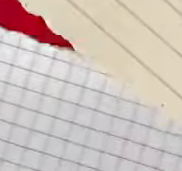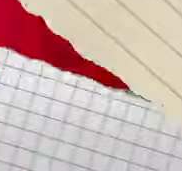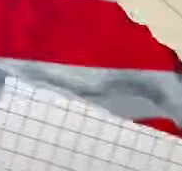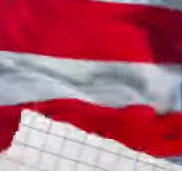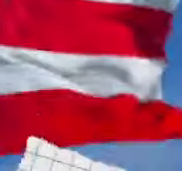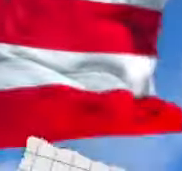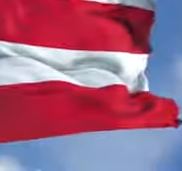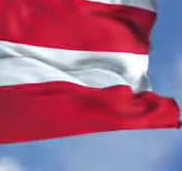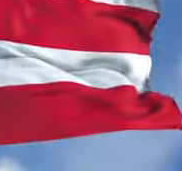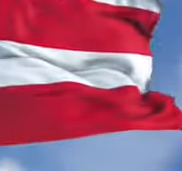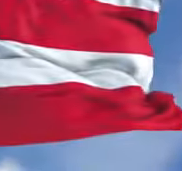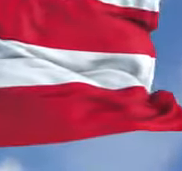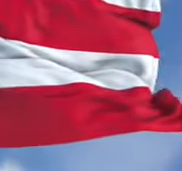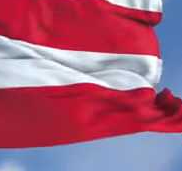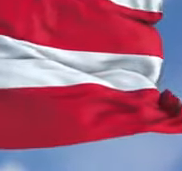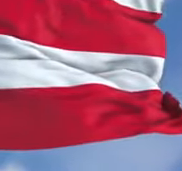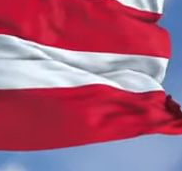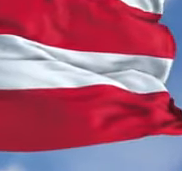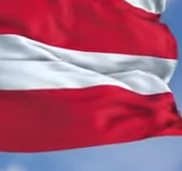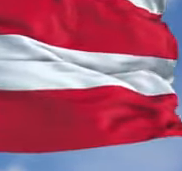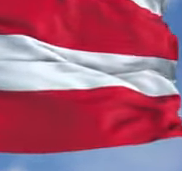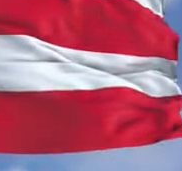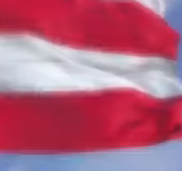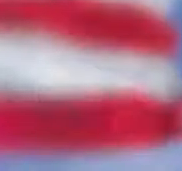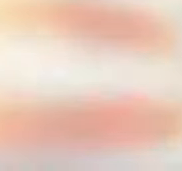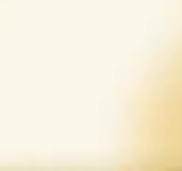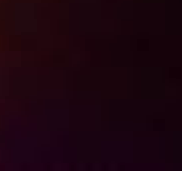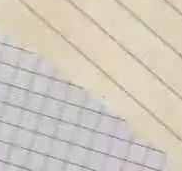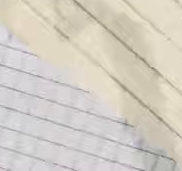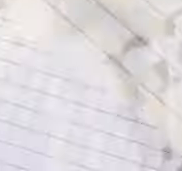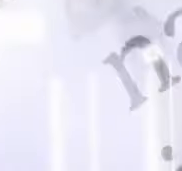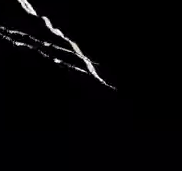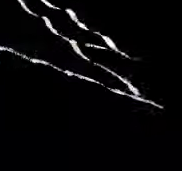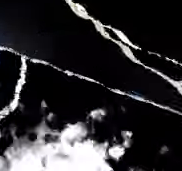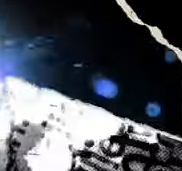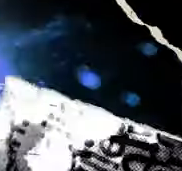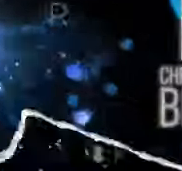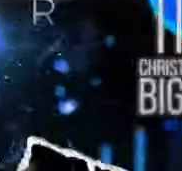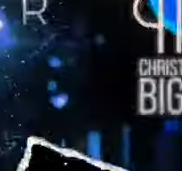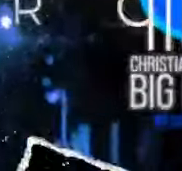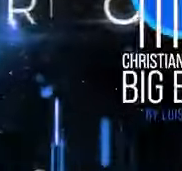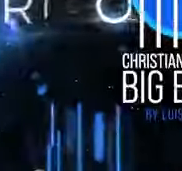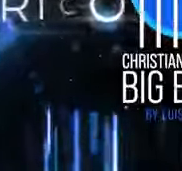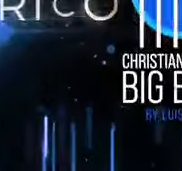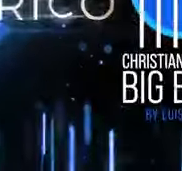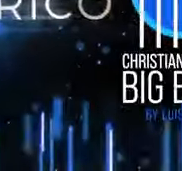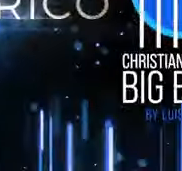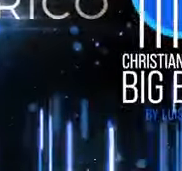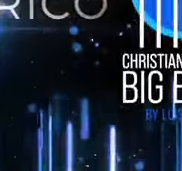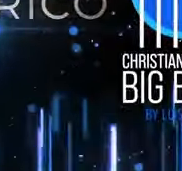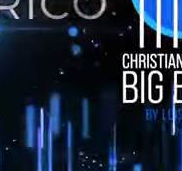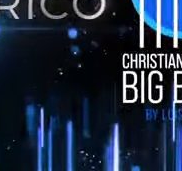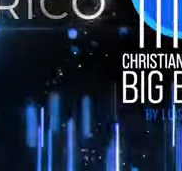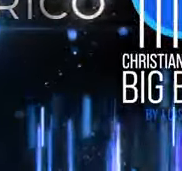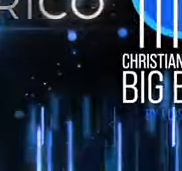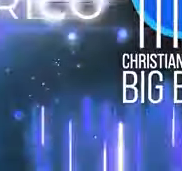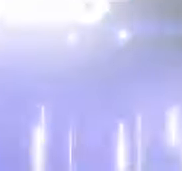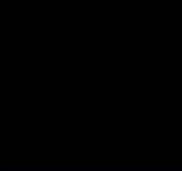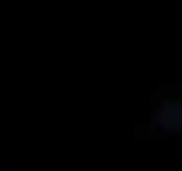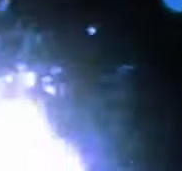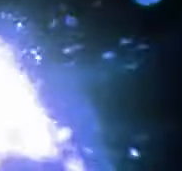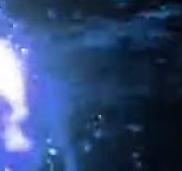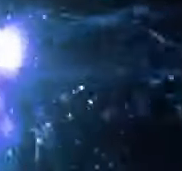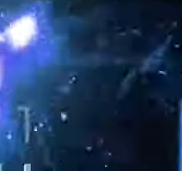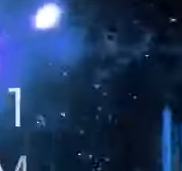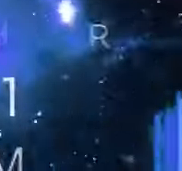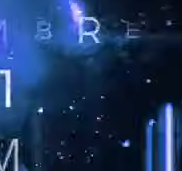Rico se prepara para vivir la experiencia. Primera vez, Christian Legacy's Big Band en Puerto